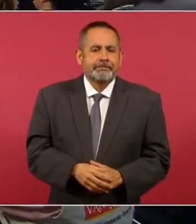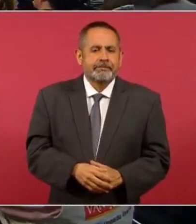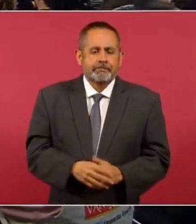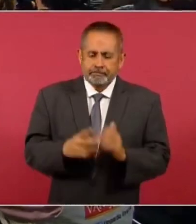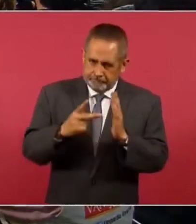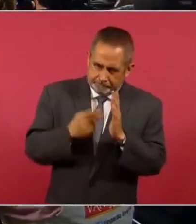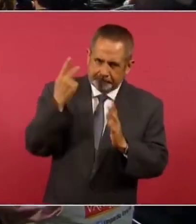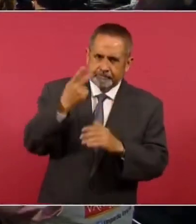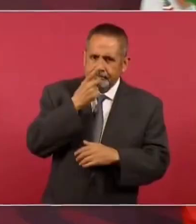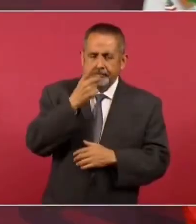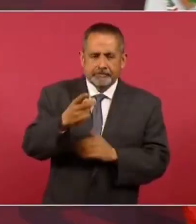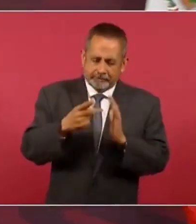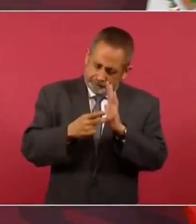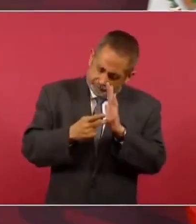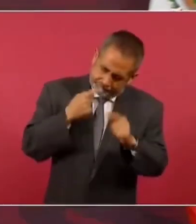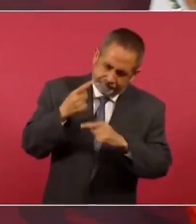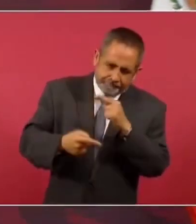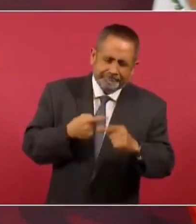Reitero, refrendo,